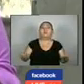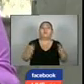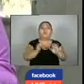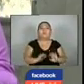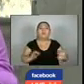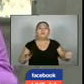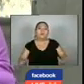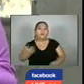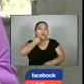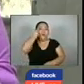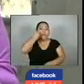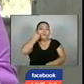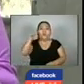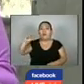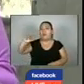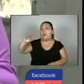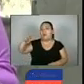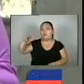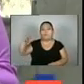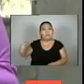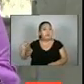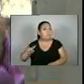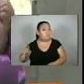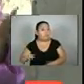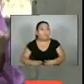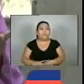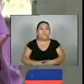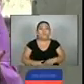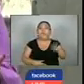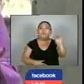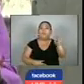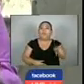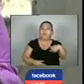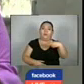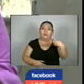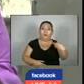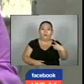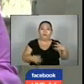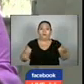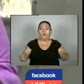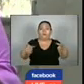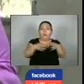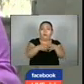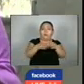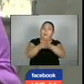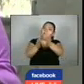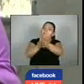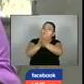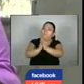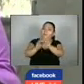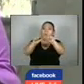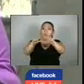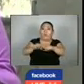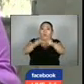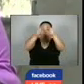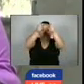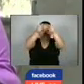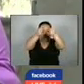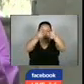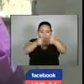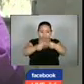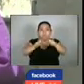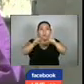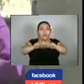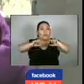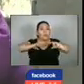la adolescencia, porque la LEPINA no lo está cumpliendo. En segundo lugar, el comité pide, por favor, elaborar presupuestos públicos